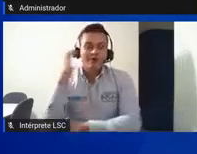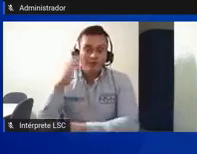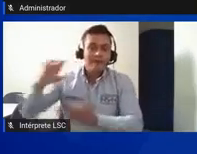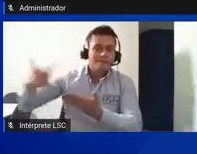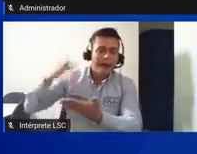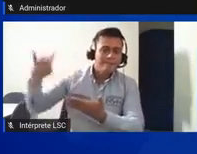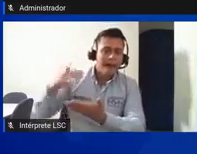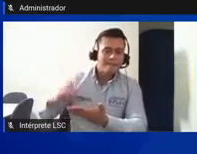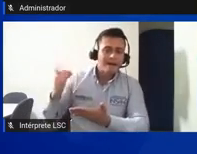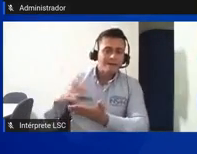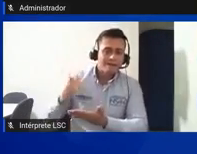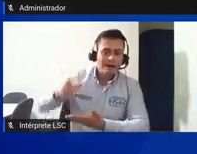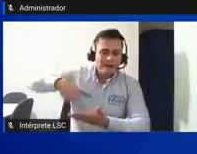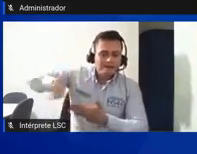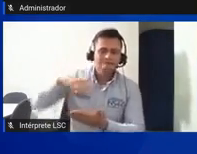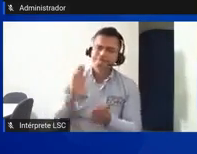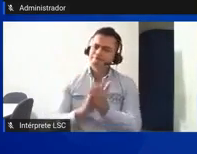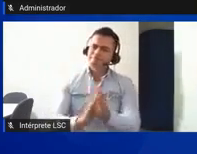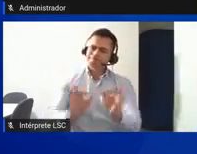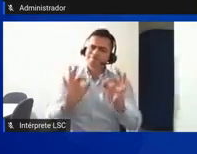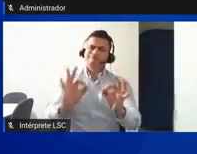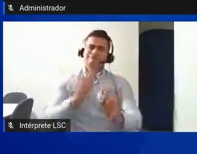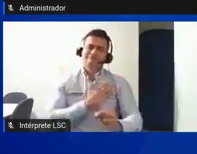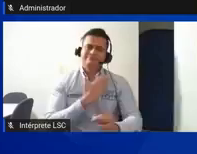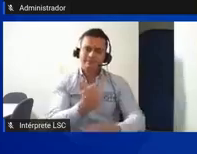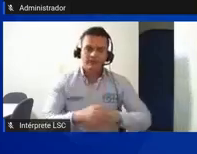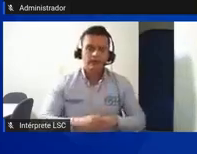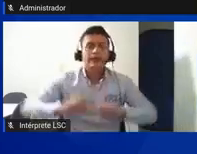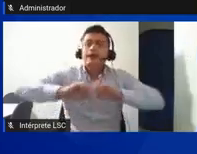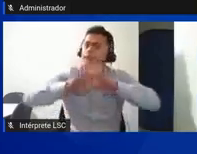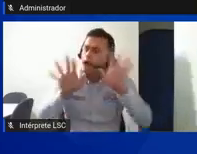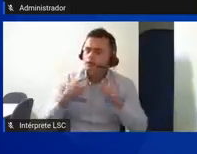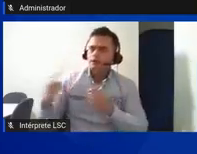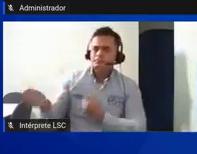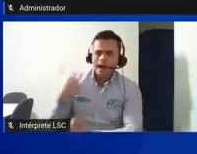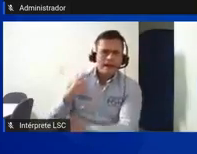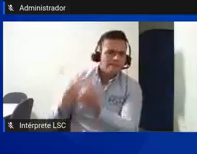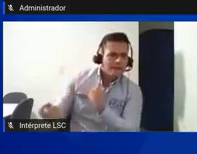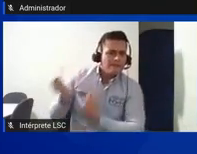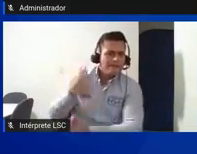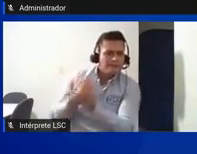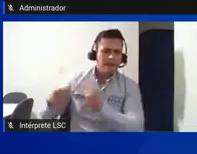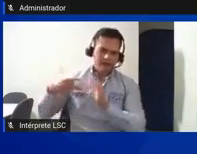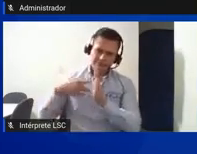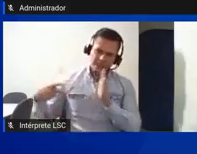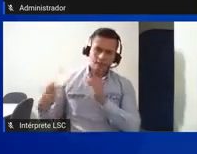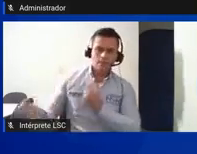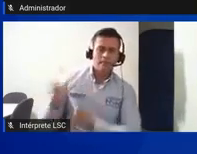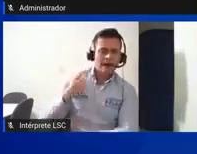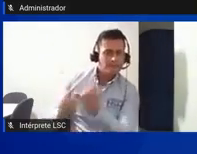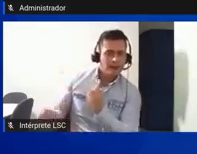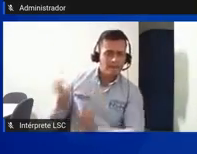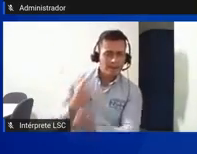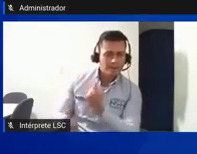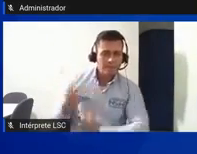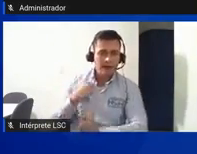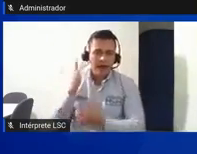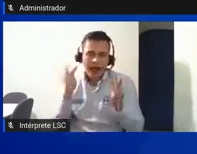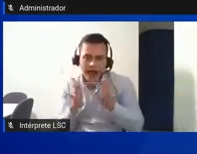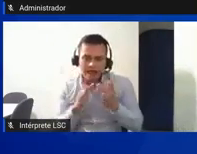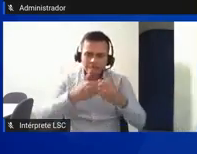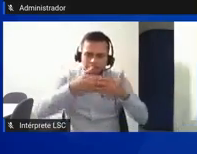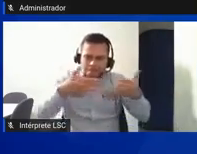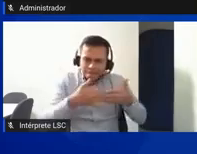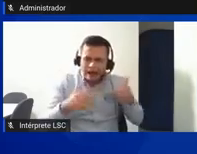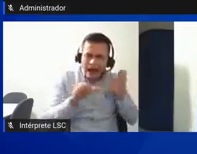muchísimas personas que nos están escribiendo. Por supuesto, hay muchas más preguntas, muchas de nivel técnico, que ya van casi al articulado